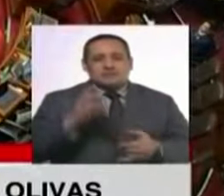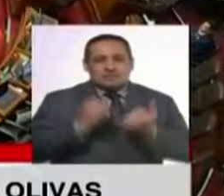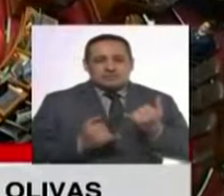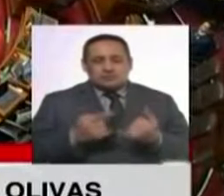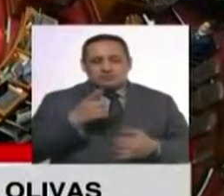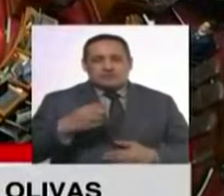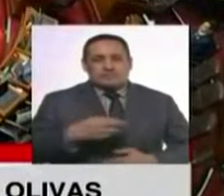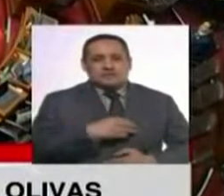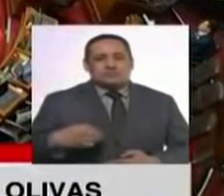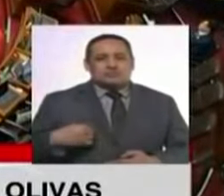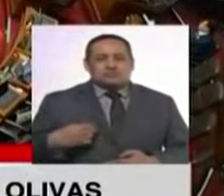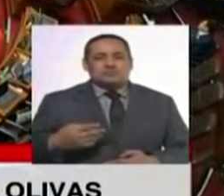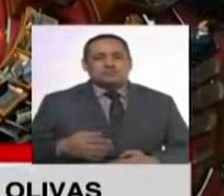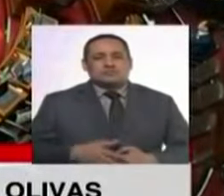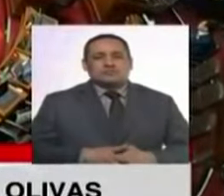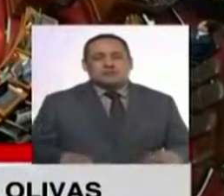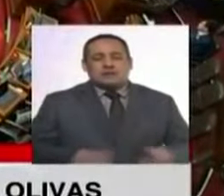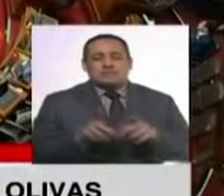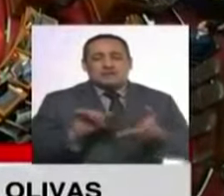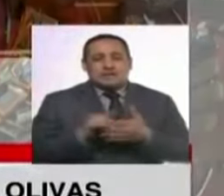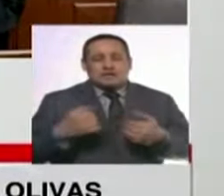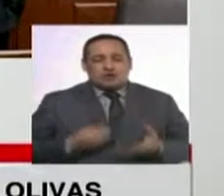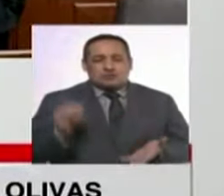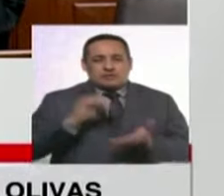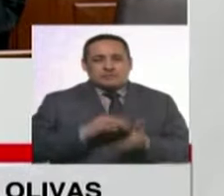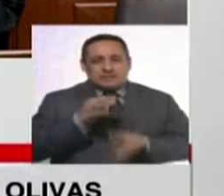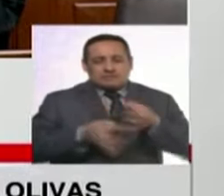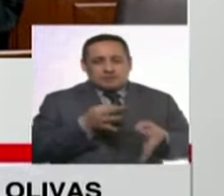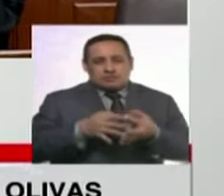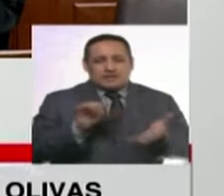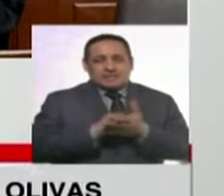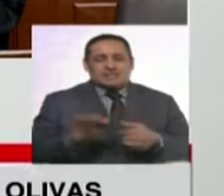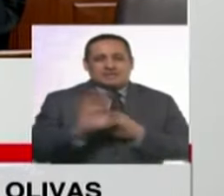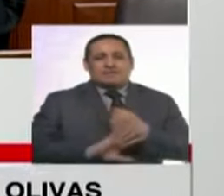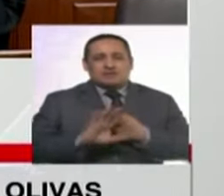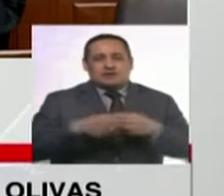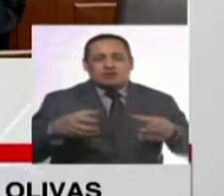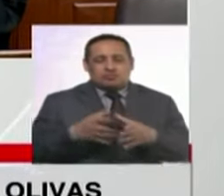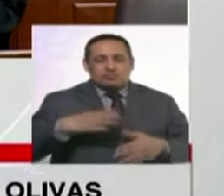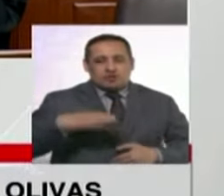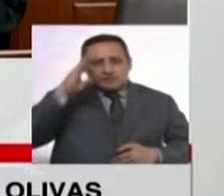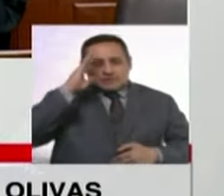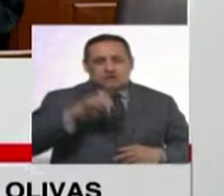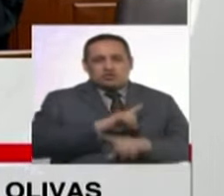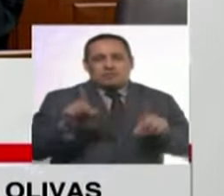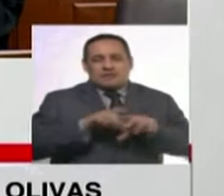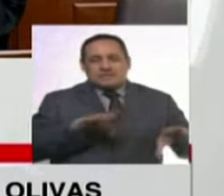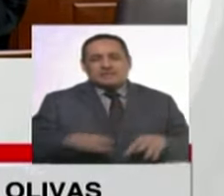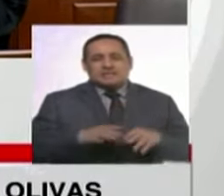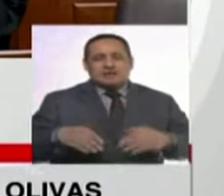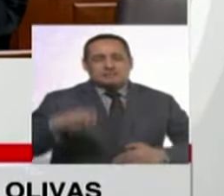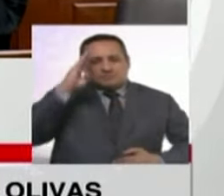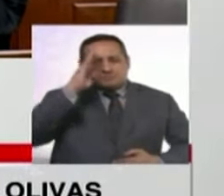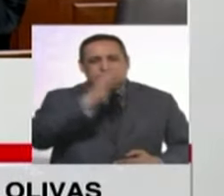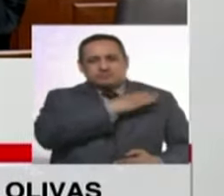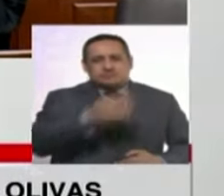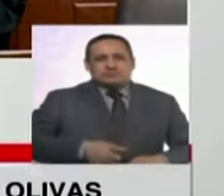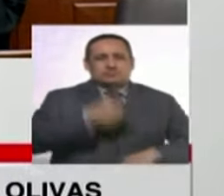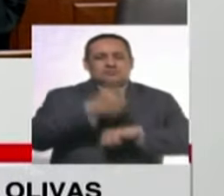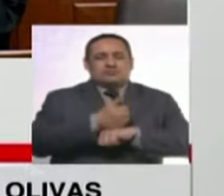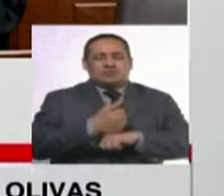esto ser ministro Le repito usted está para defender a la policía no para hacer la función del comandante general